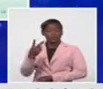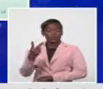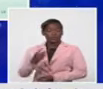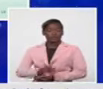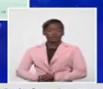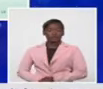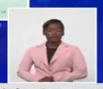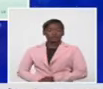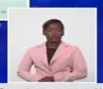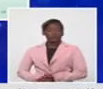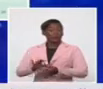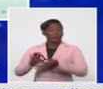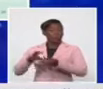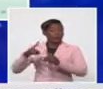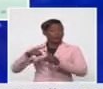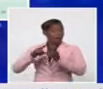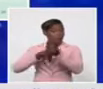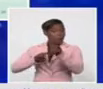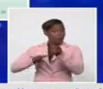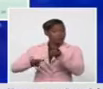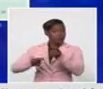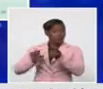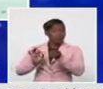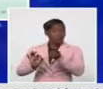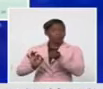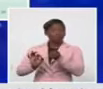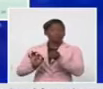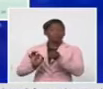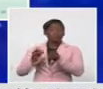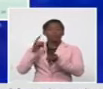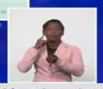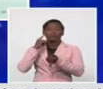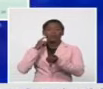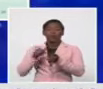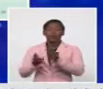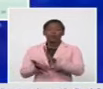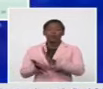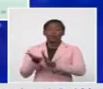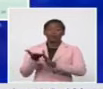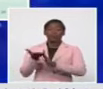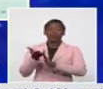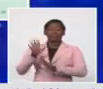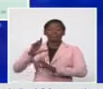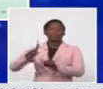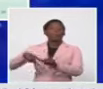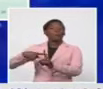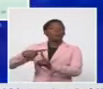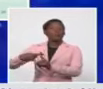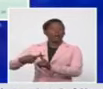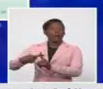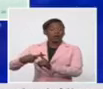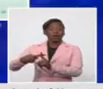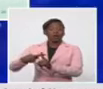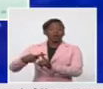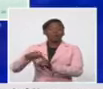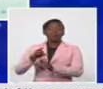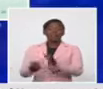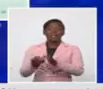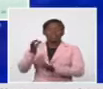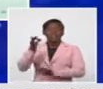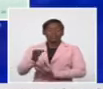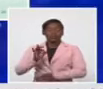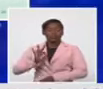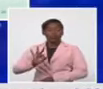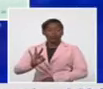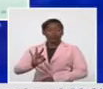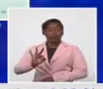Y Guantánamo, aunque incrementa en 5 los casos autóctonos ayer, 8, pero sabemos